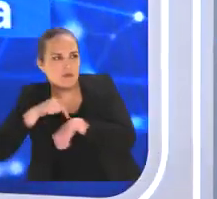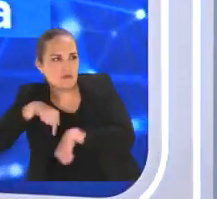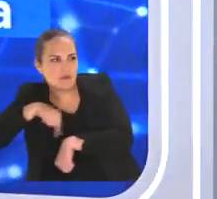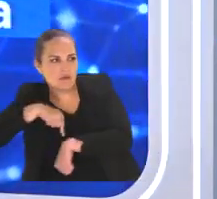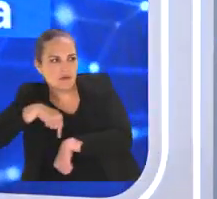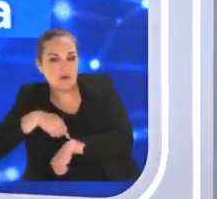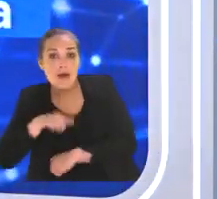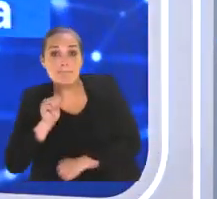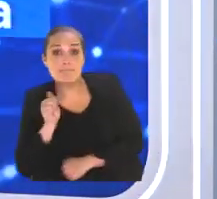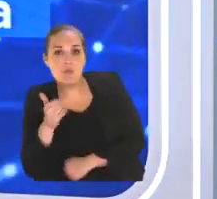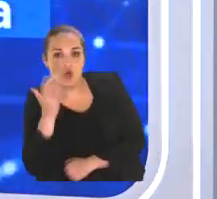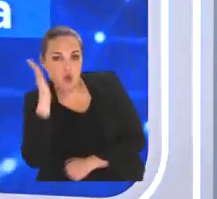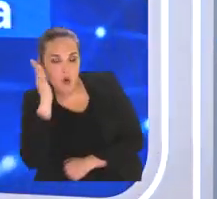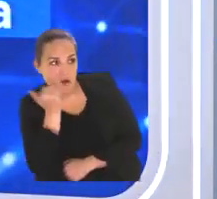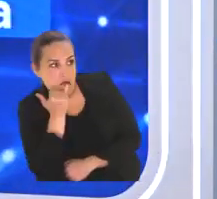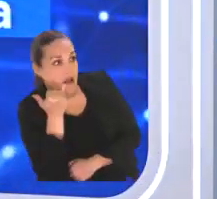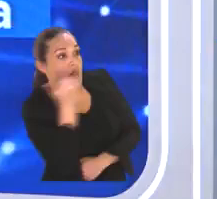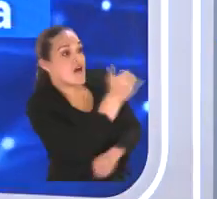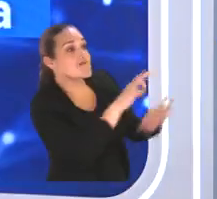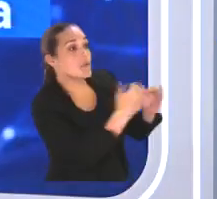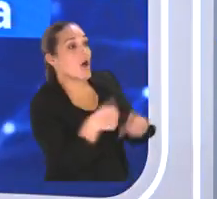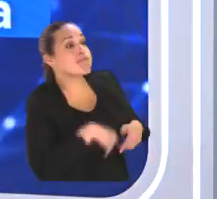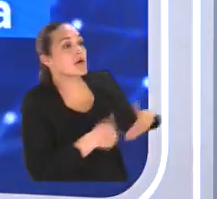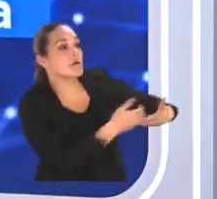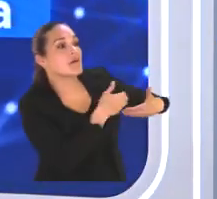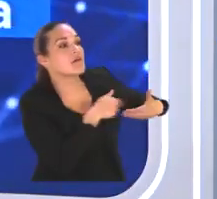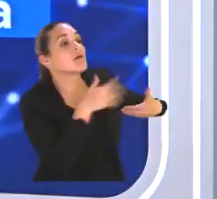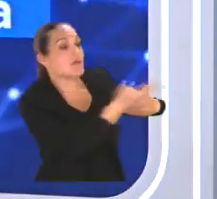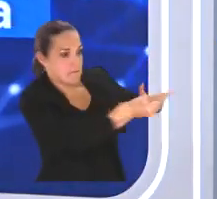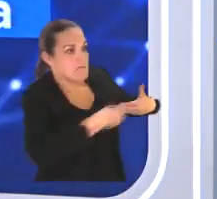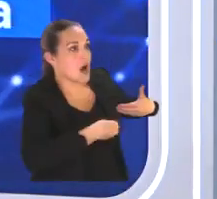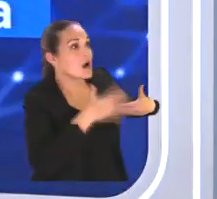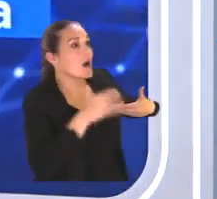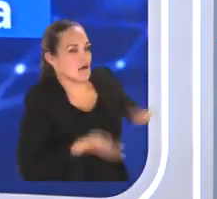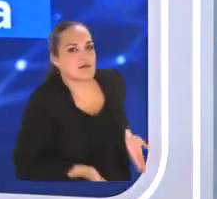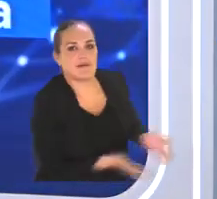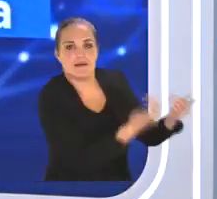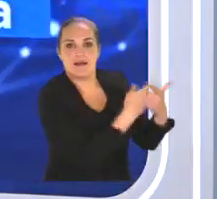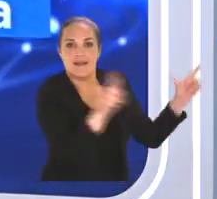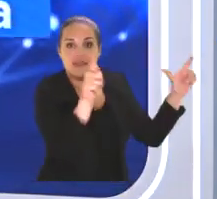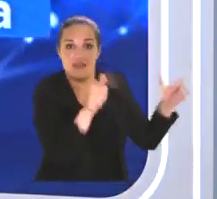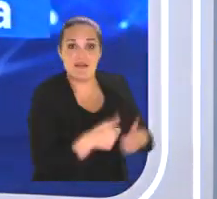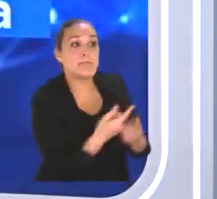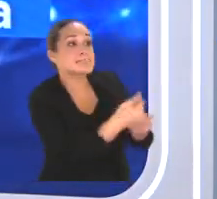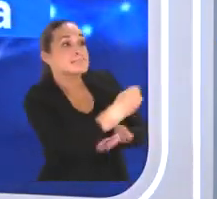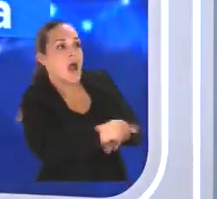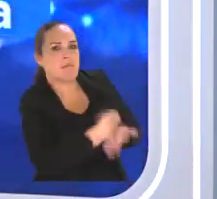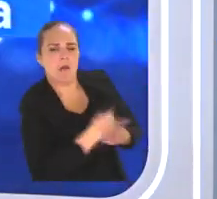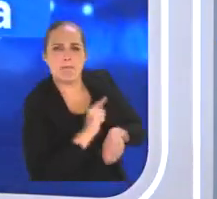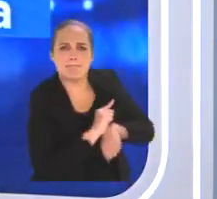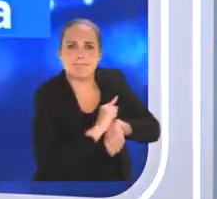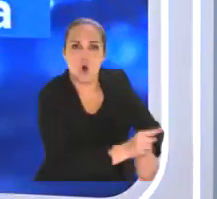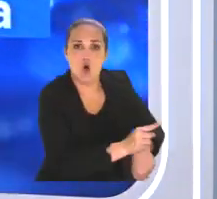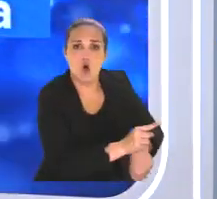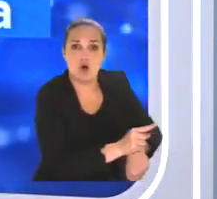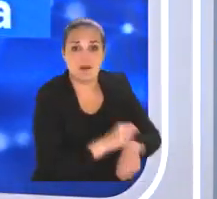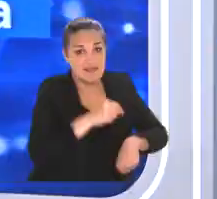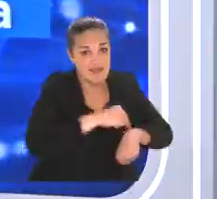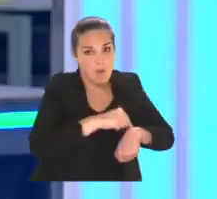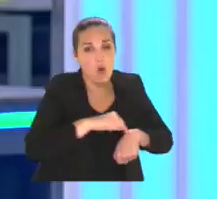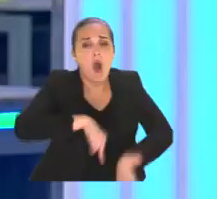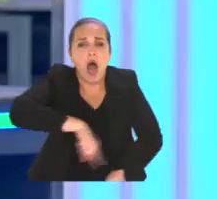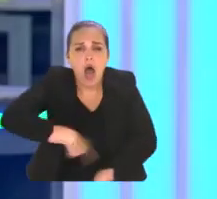con su celular hacen llamadas a sus familiares o conocidos para obtener la mayor cantidad de dinero posible en muy poco tiempo,